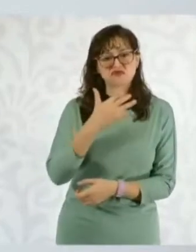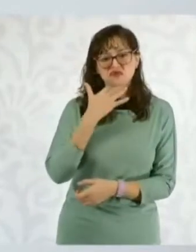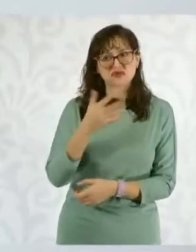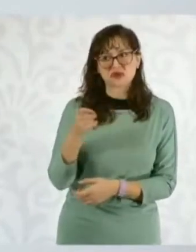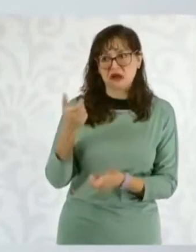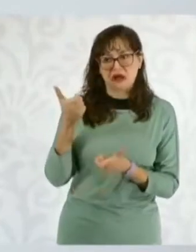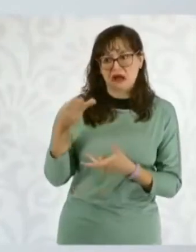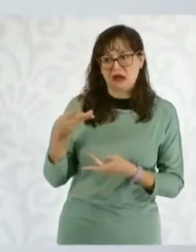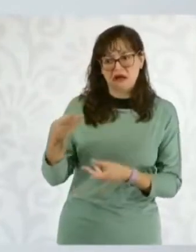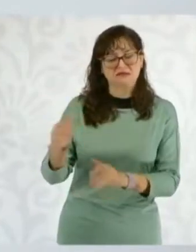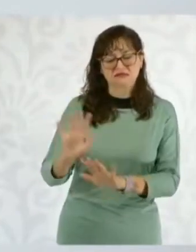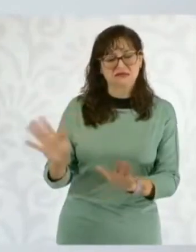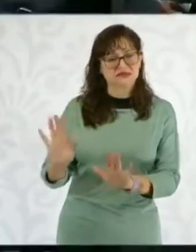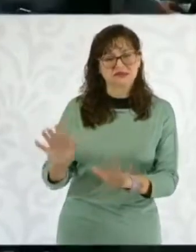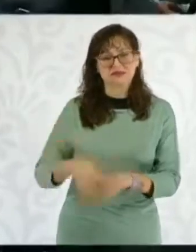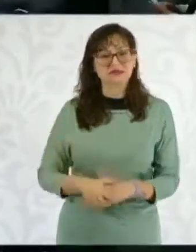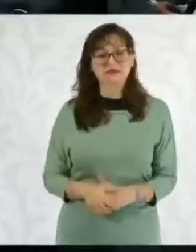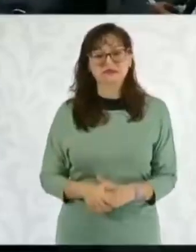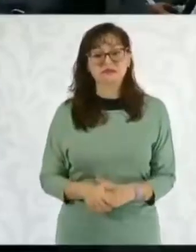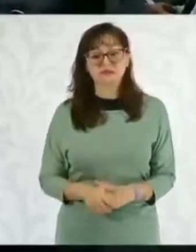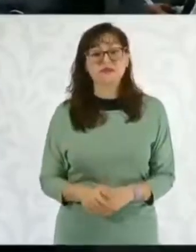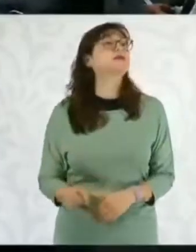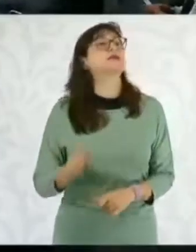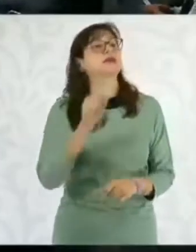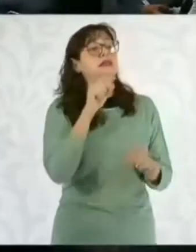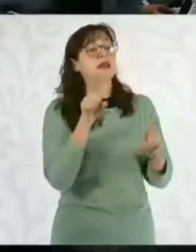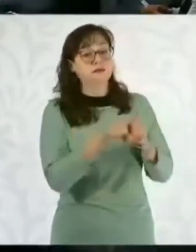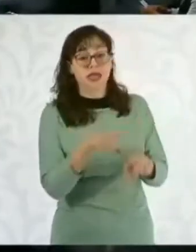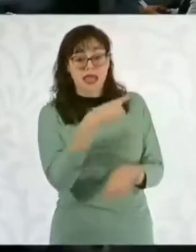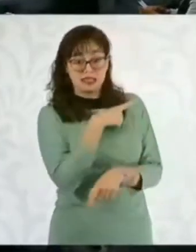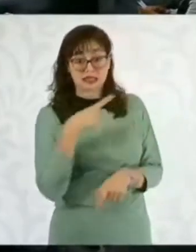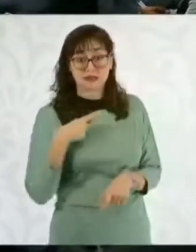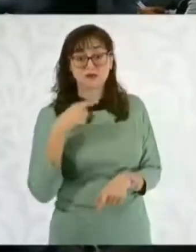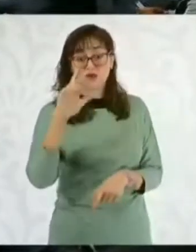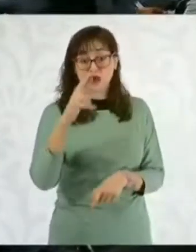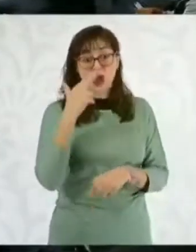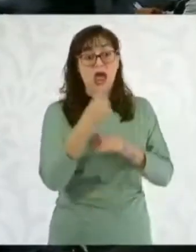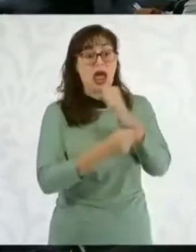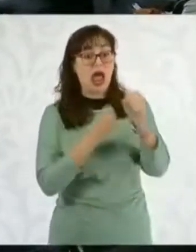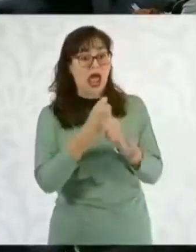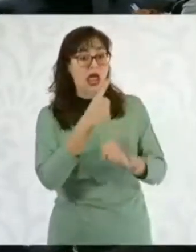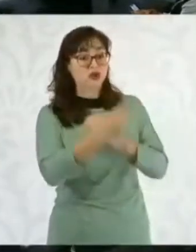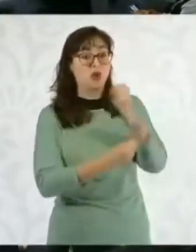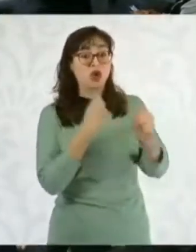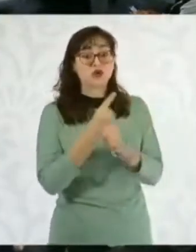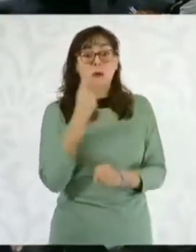más recursos. También porque hay que recordar que cada año nos cuesta 1,000 millones de pesos esta